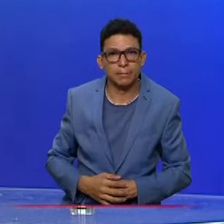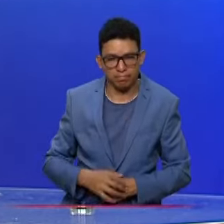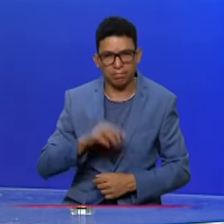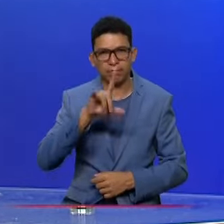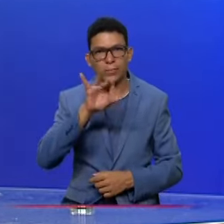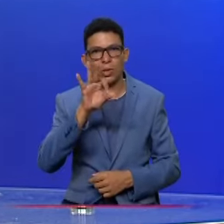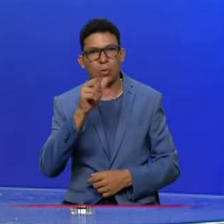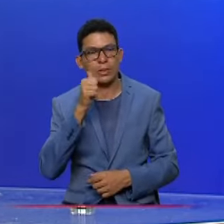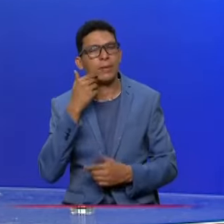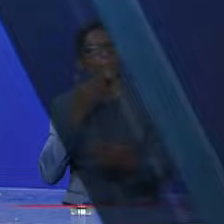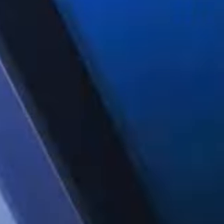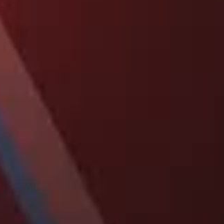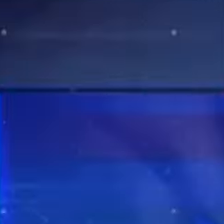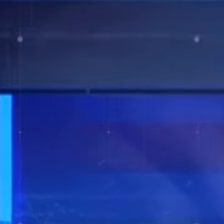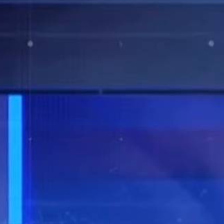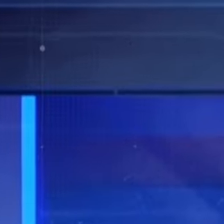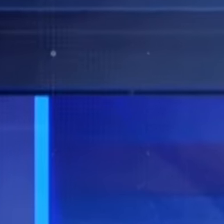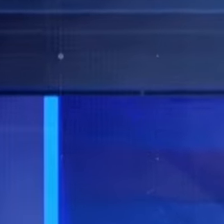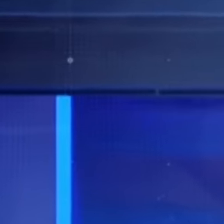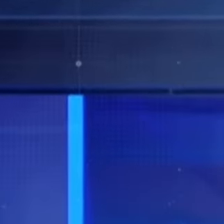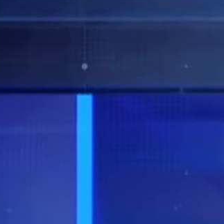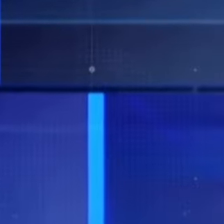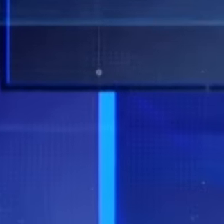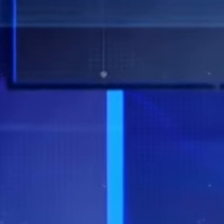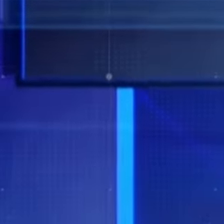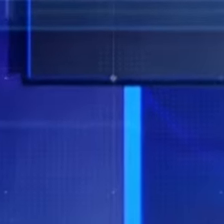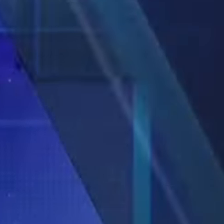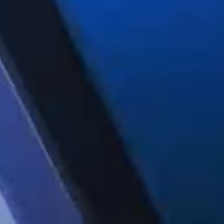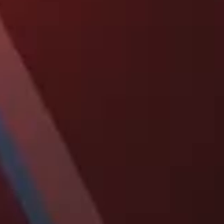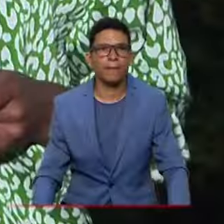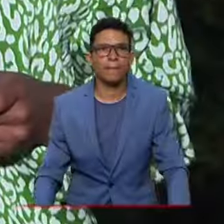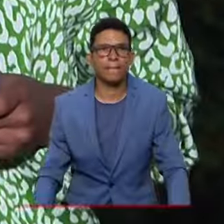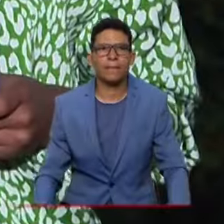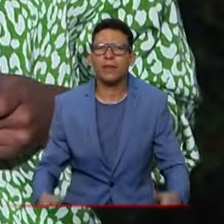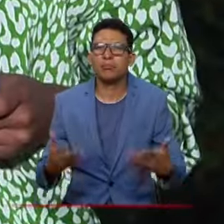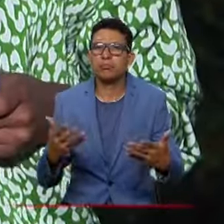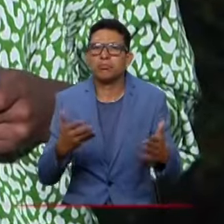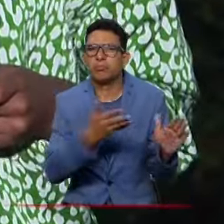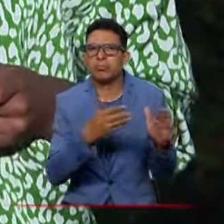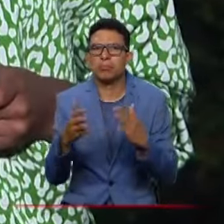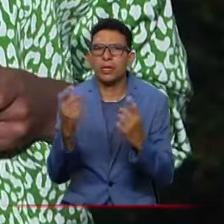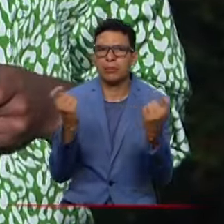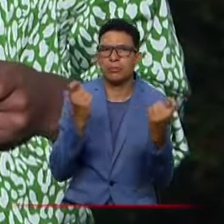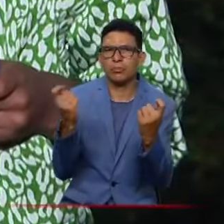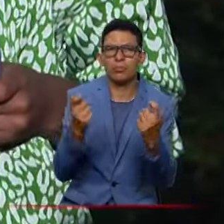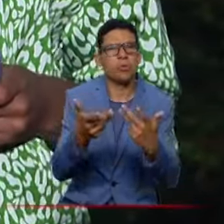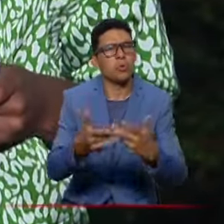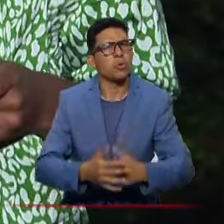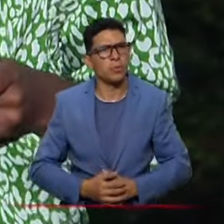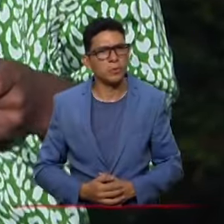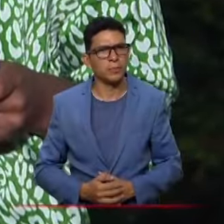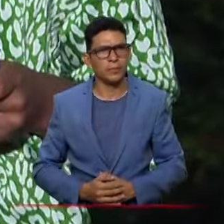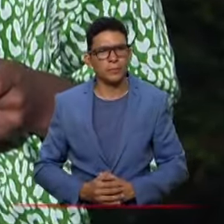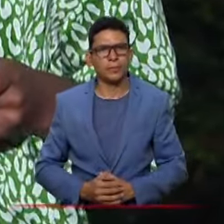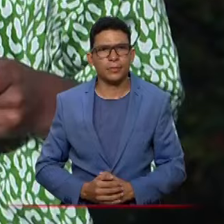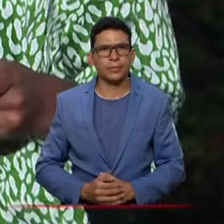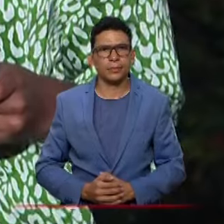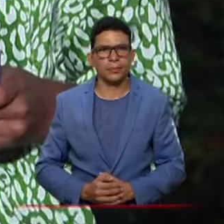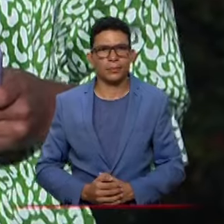buenas noches. ¿De qué se trata el plan de contingencia para agilizar el control de esta emergencia?